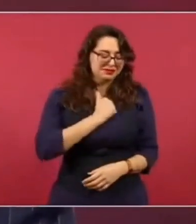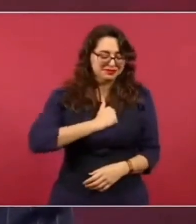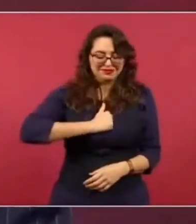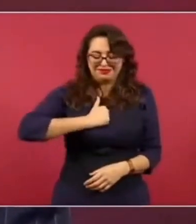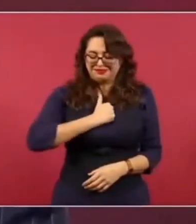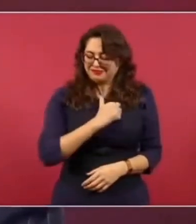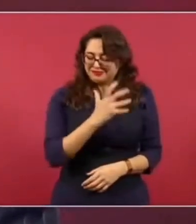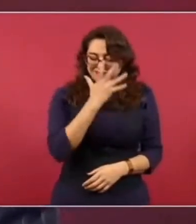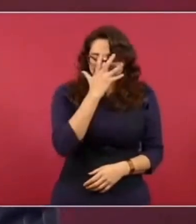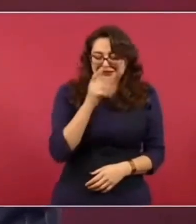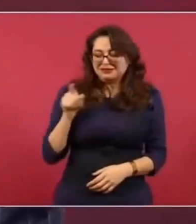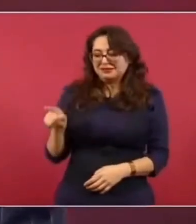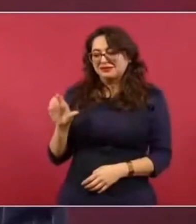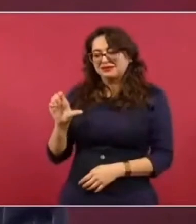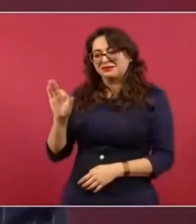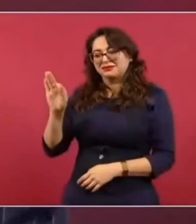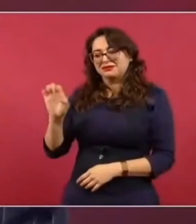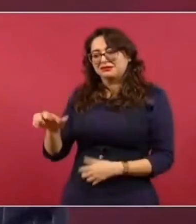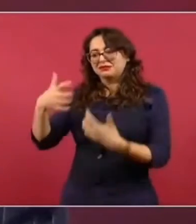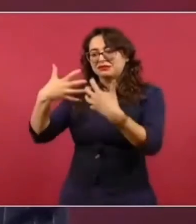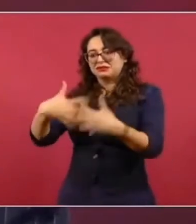Para que vean lo que nos dejaron